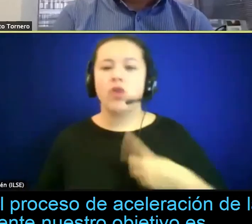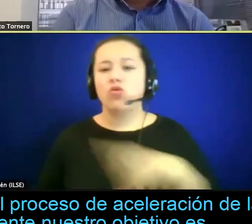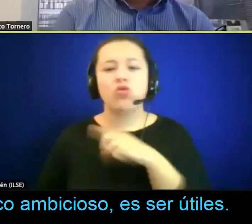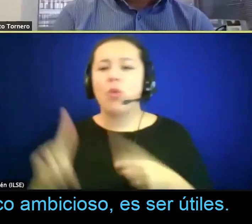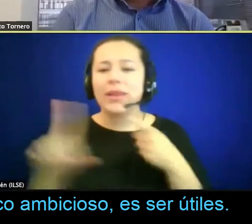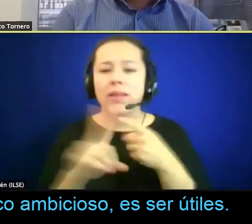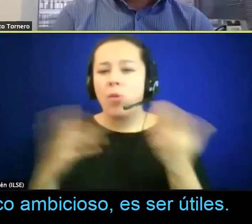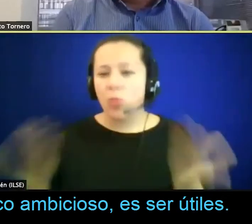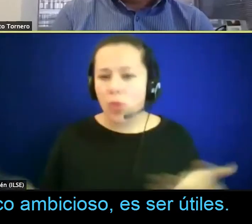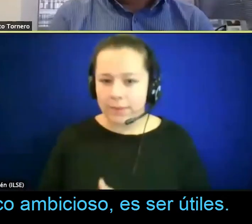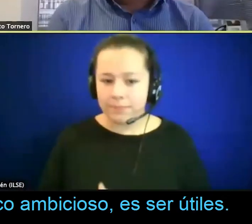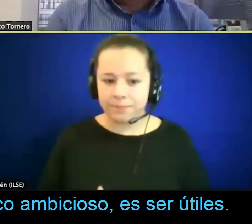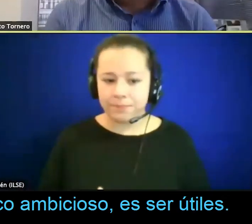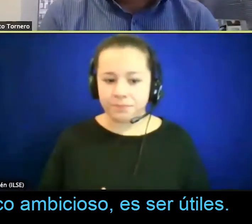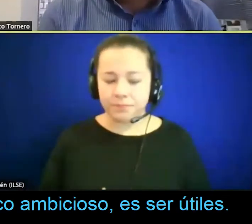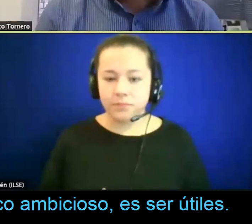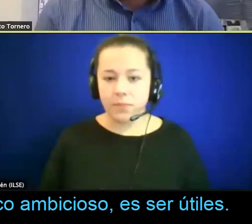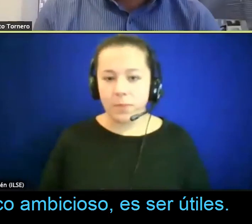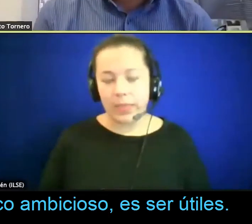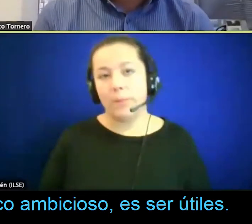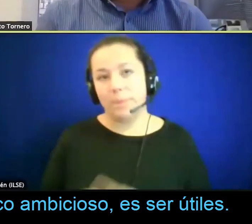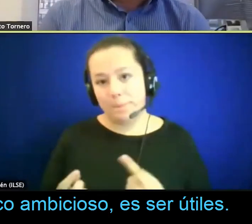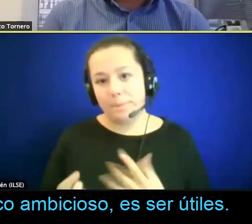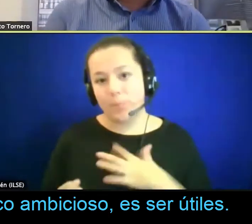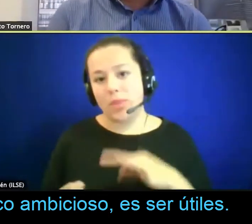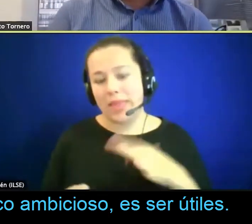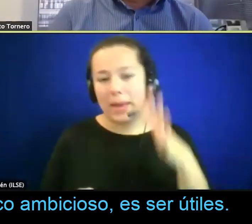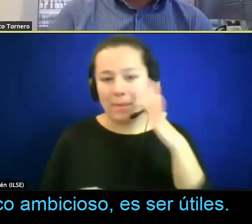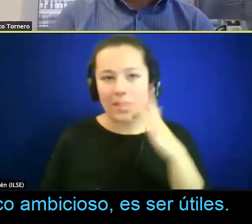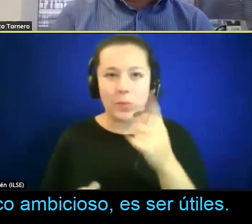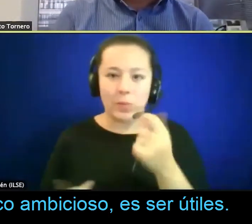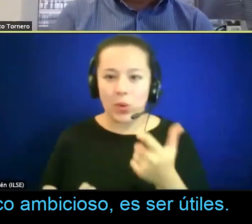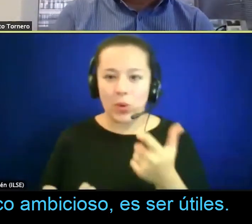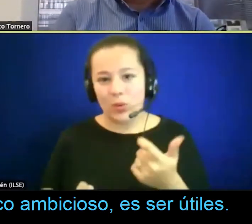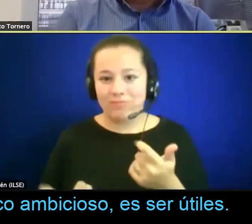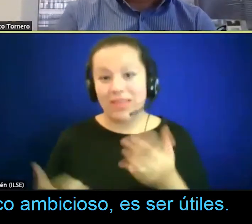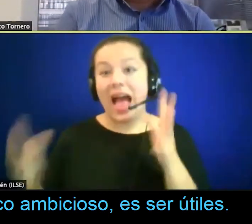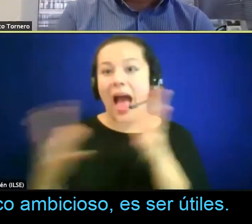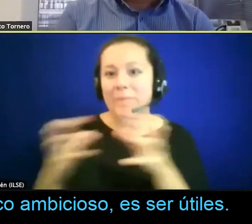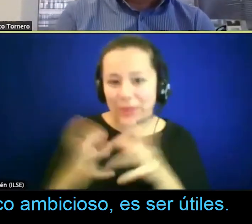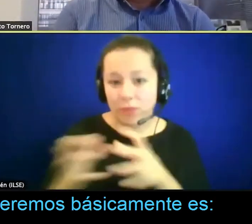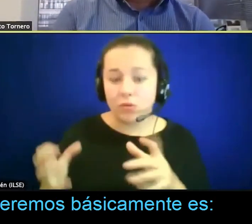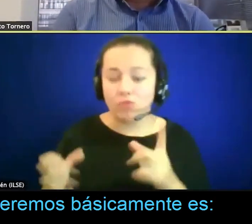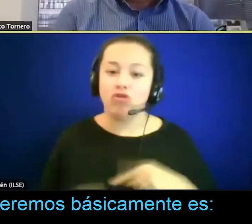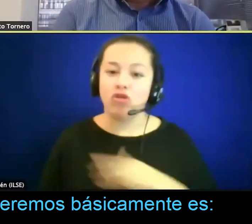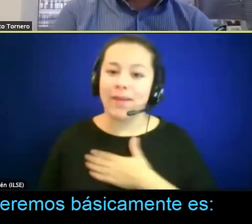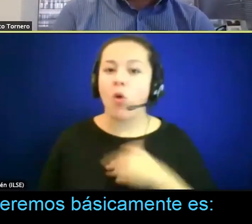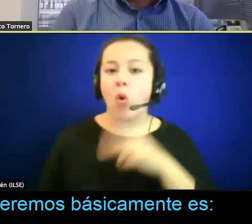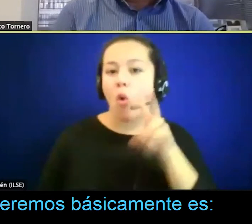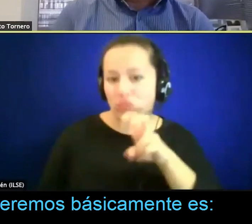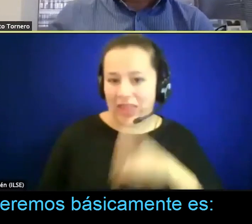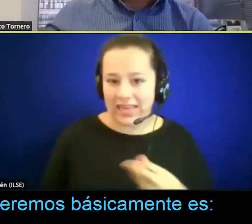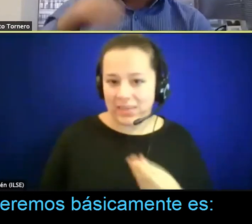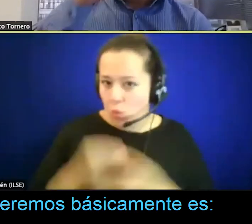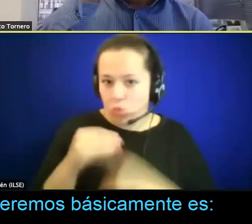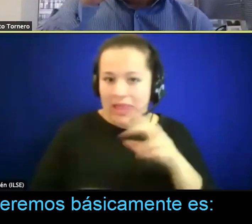objetivo es, aunque pueda parecer un poco ambicioso, es ser útiles. Es decir, nosotros lo que queremos